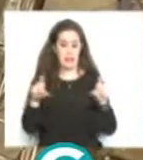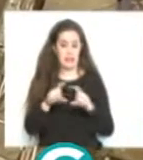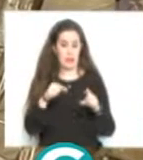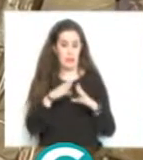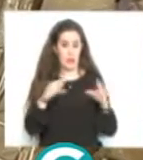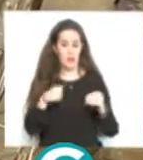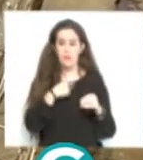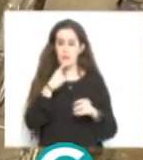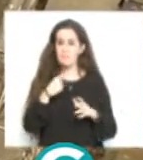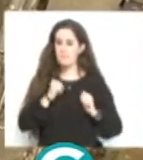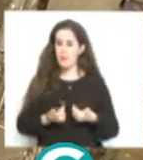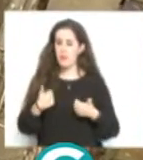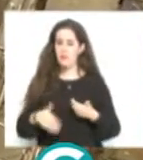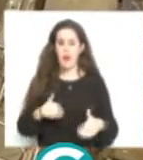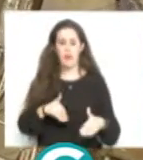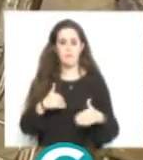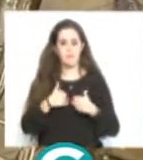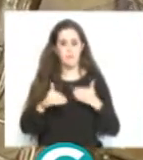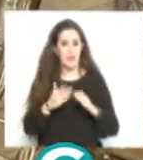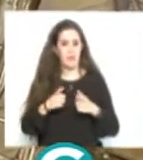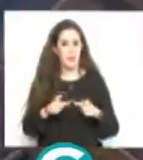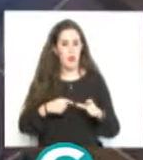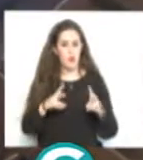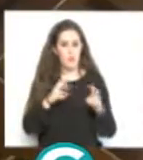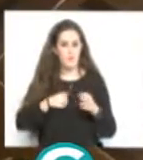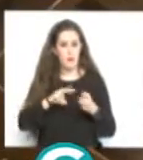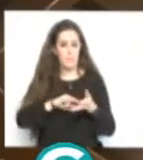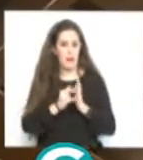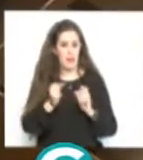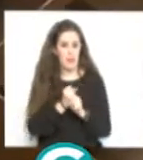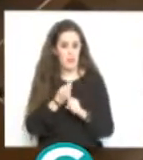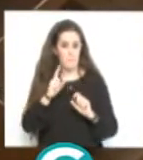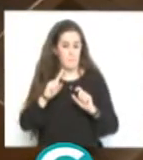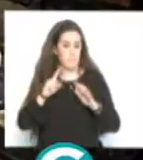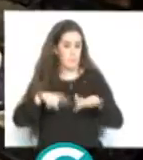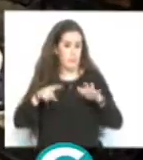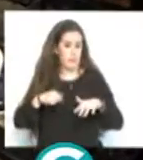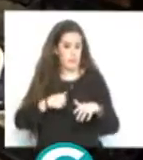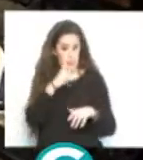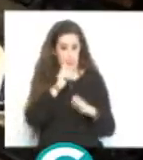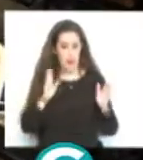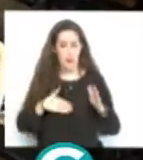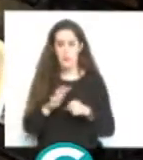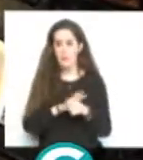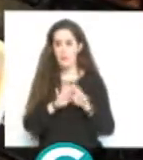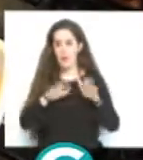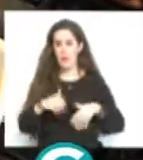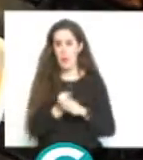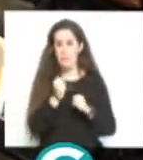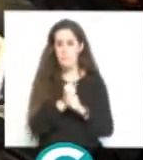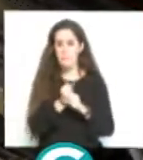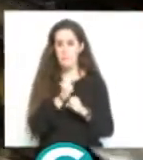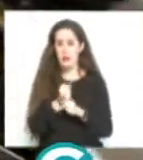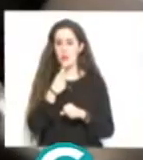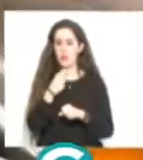que pondrá en marcha una nueva edición de los planes de empleo en el primer semestre del año. En la provincia de Cádiz, Empleo contempla